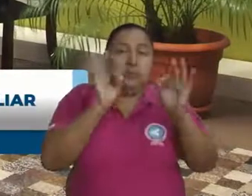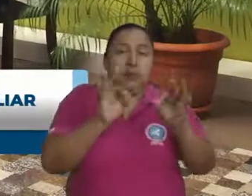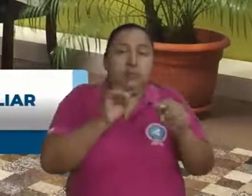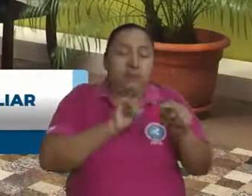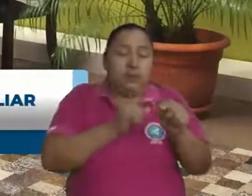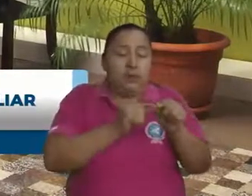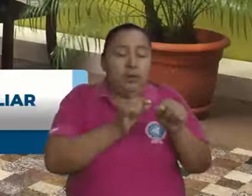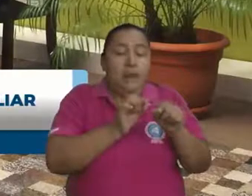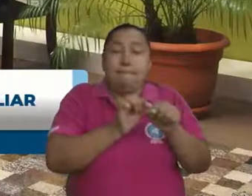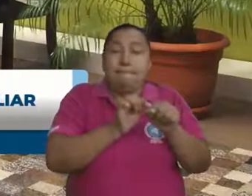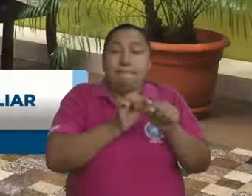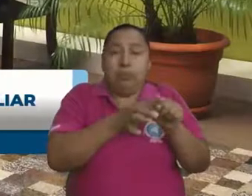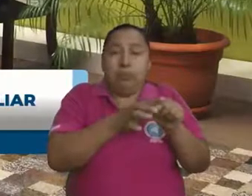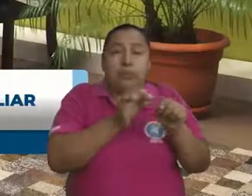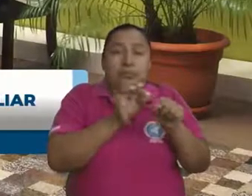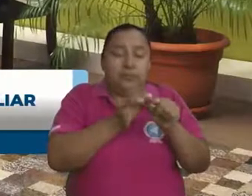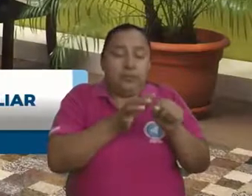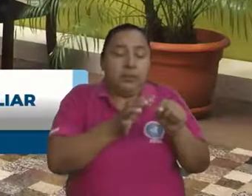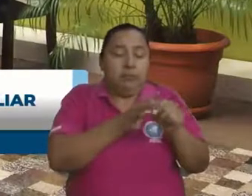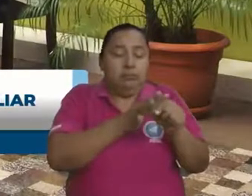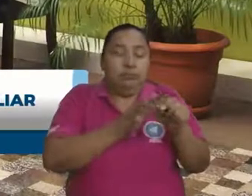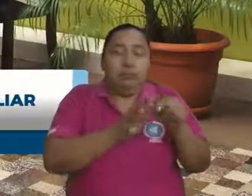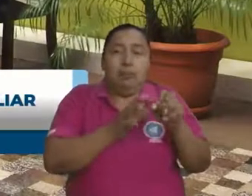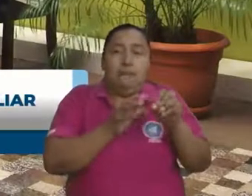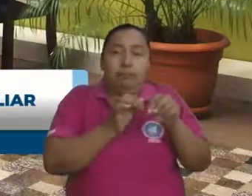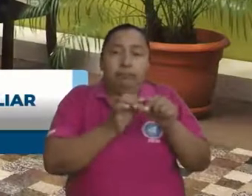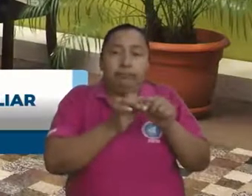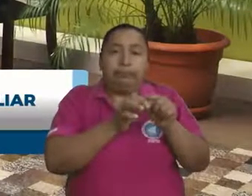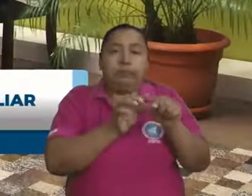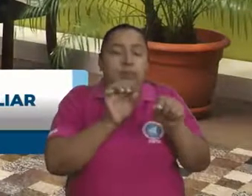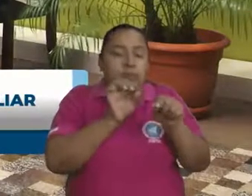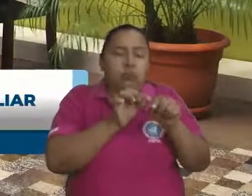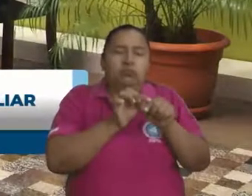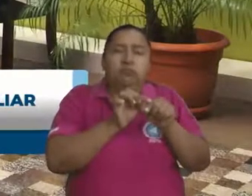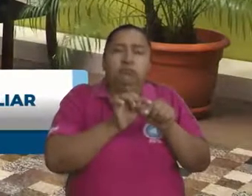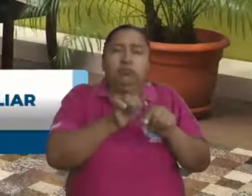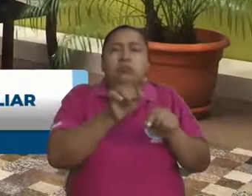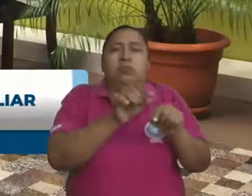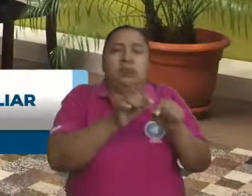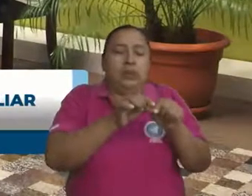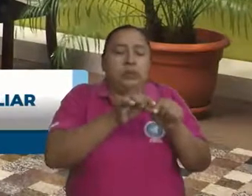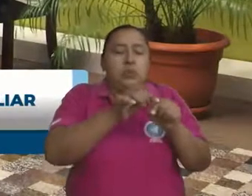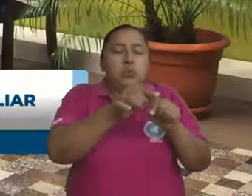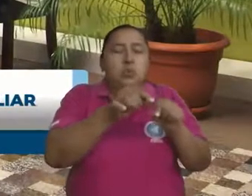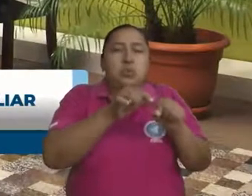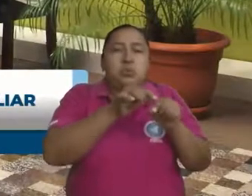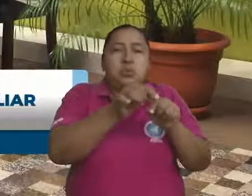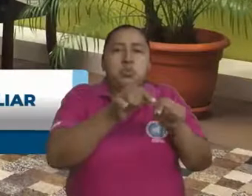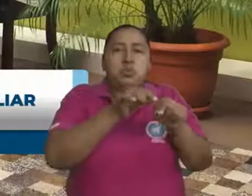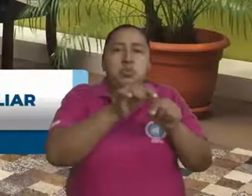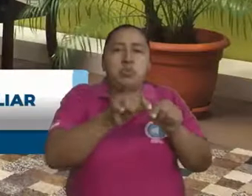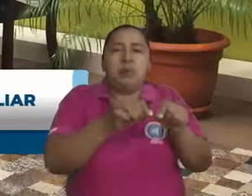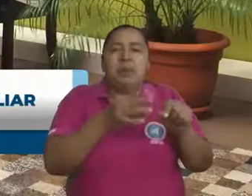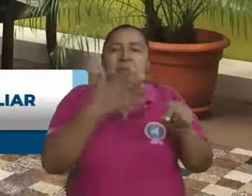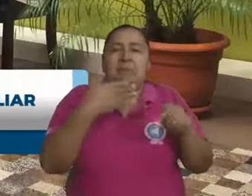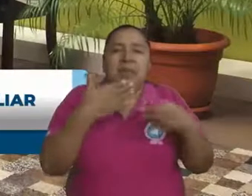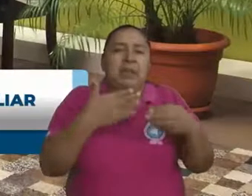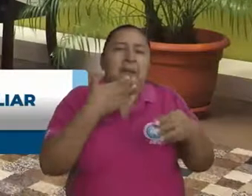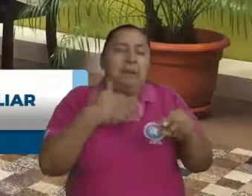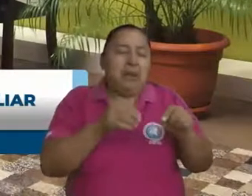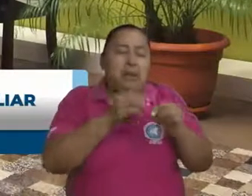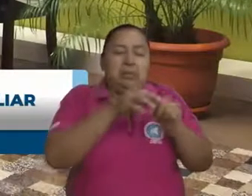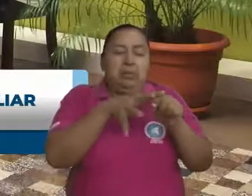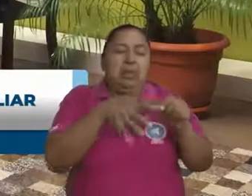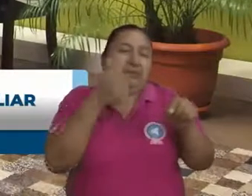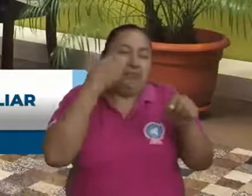perfora la pared de la vesícula? Se abre, forma un orificio y la bilis se escapa junto con el material infeccioso que pudiera